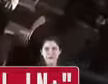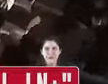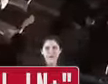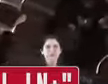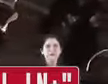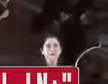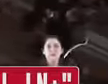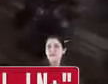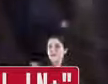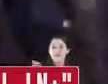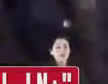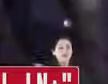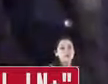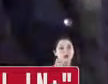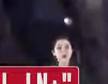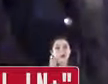y los periodistas